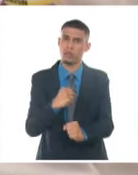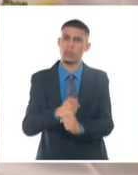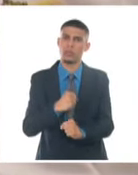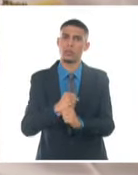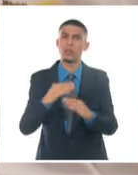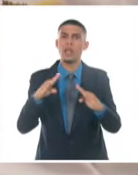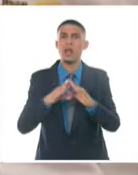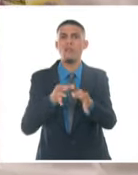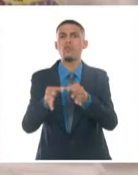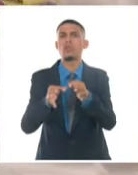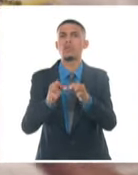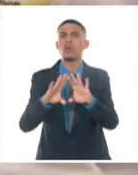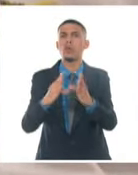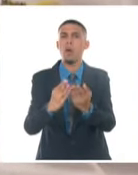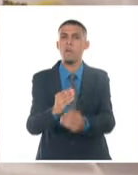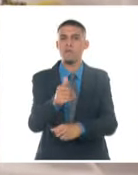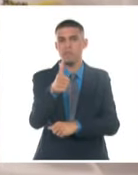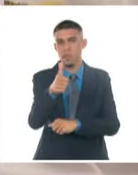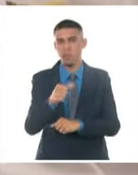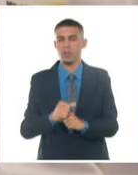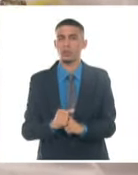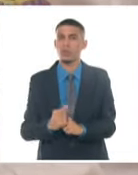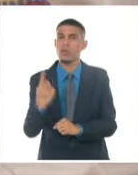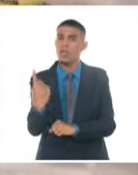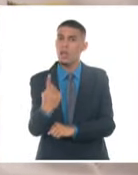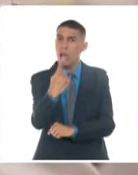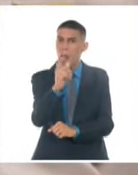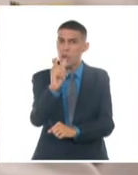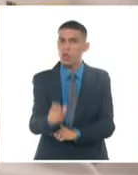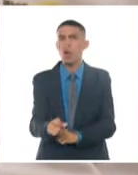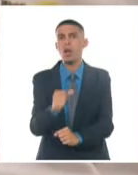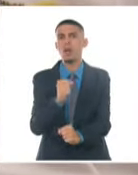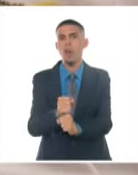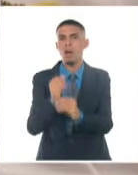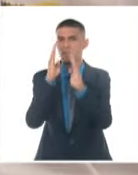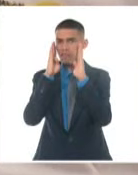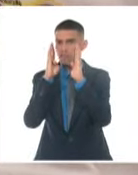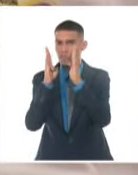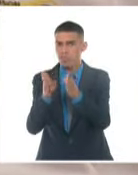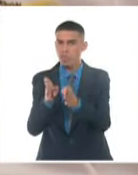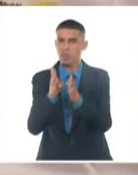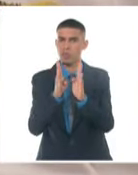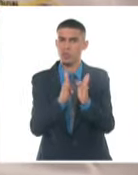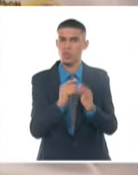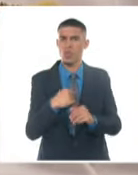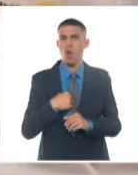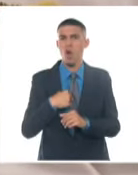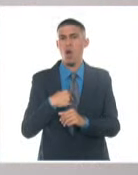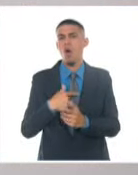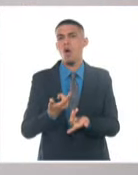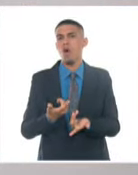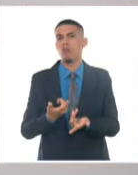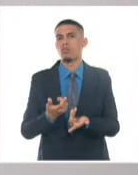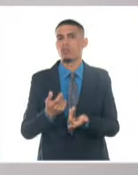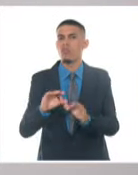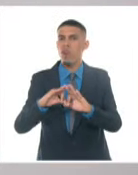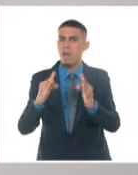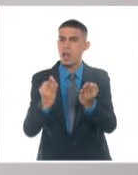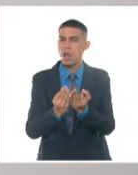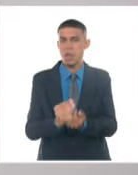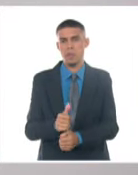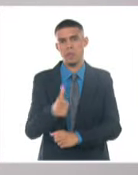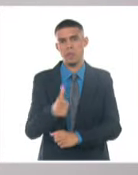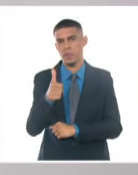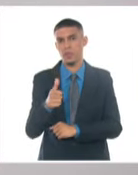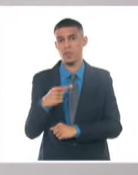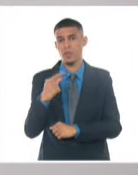funciona todo de maravilla cada uno hace su parte y no tenemos ning soy muy feliz con mi familia los tres médicos y siempre pienso que